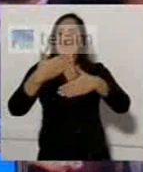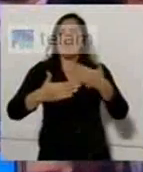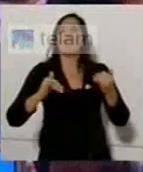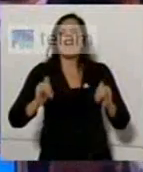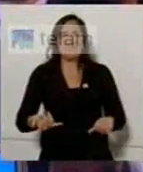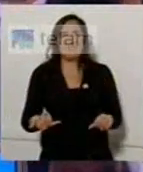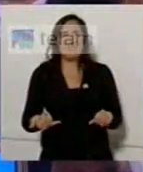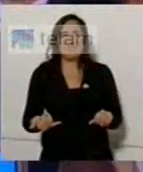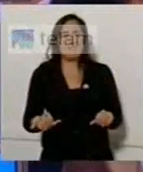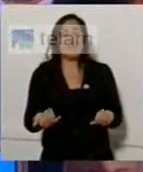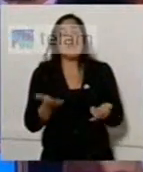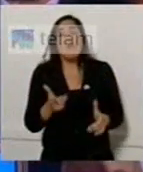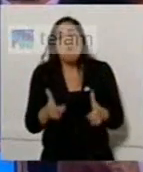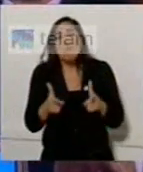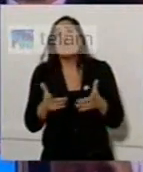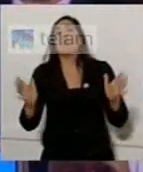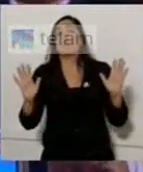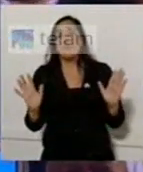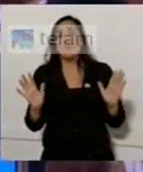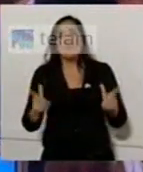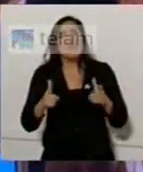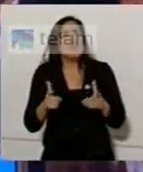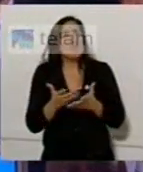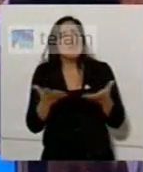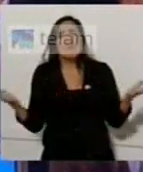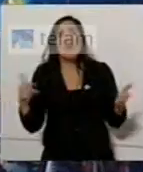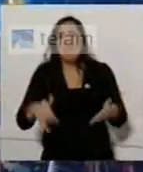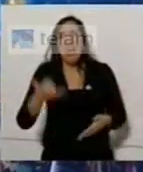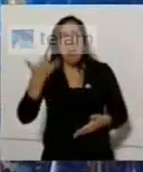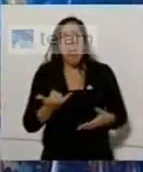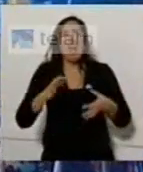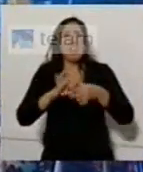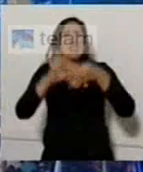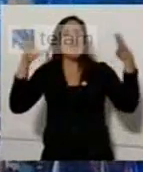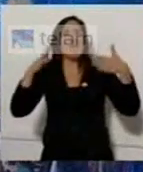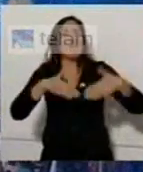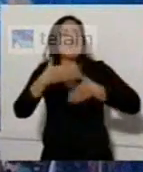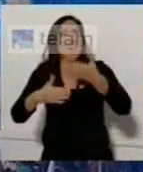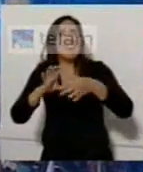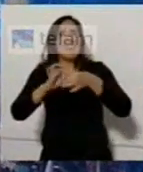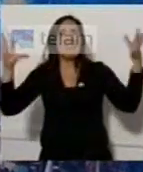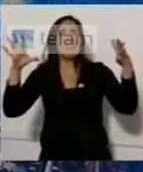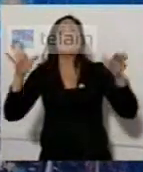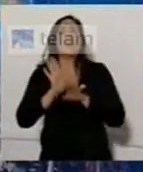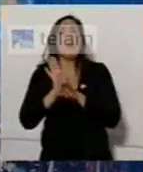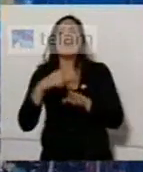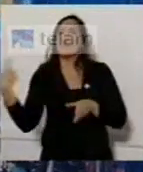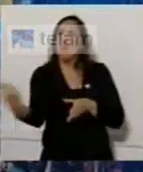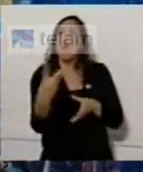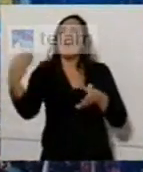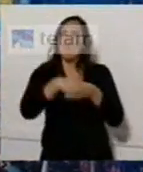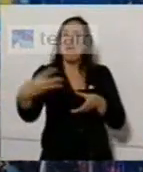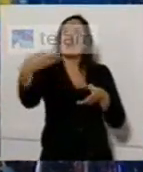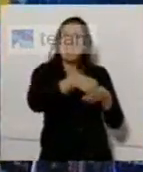Tenemos la inmensa suerte de una democracia participativa, tenemos la inmensa suerte de